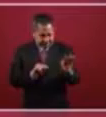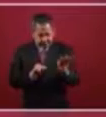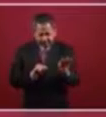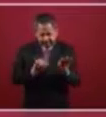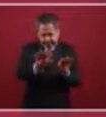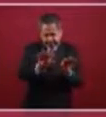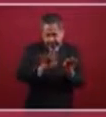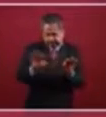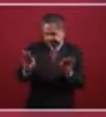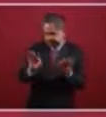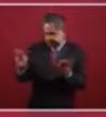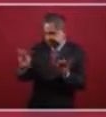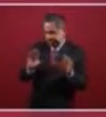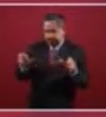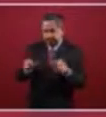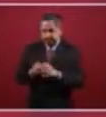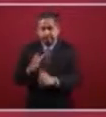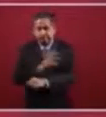gente honesta.